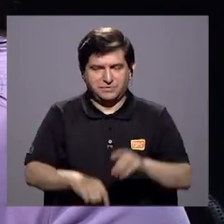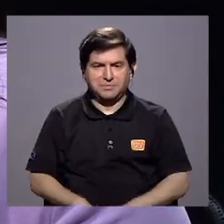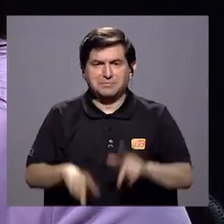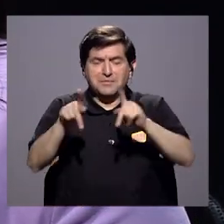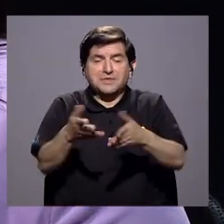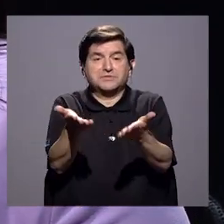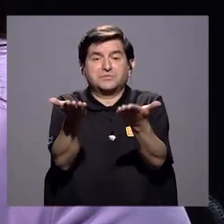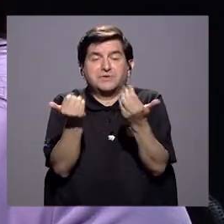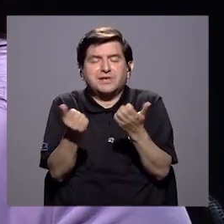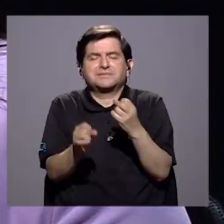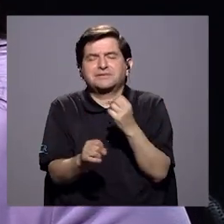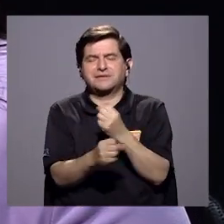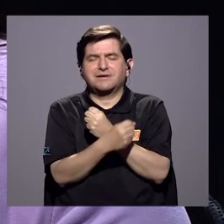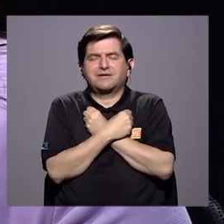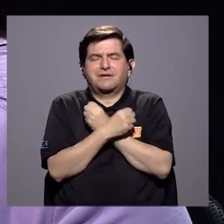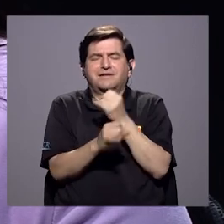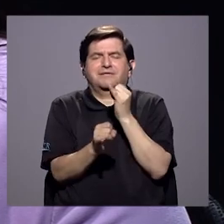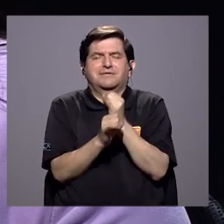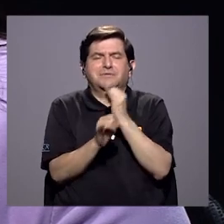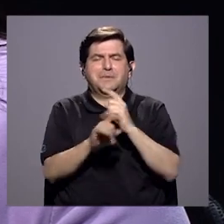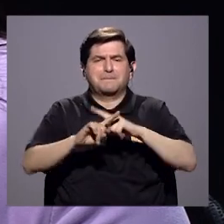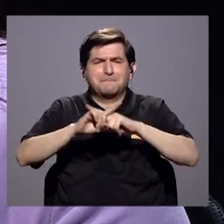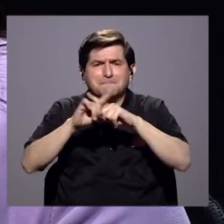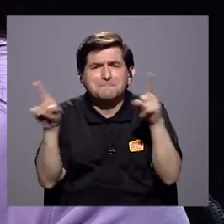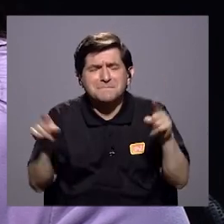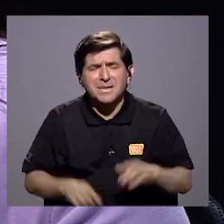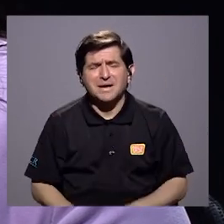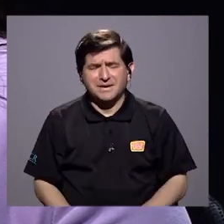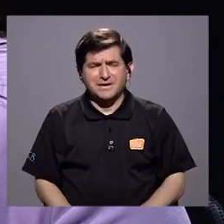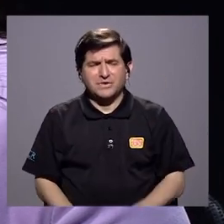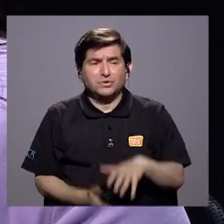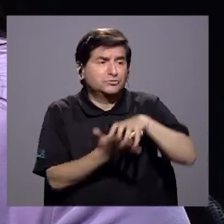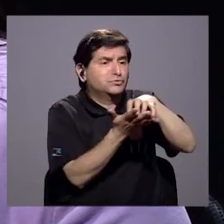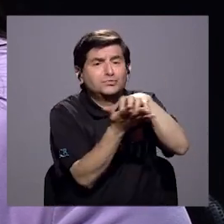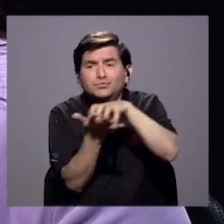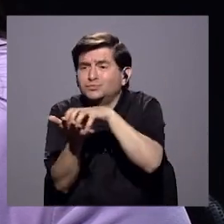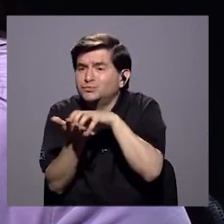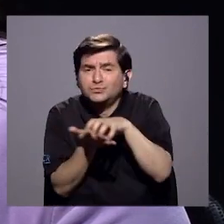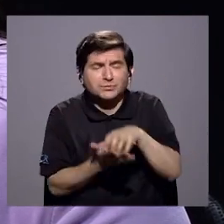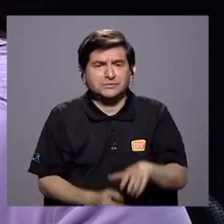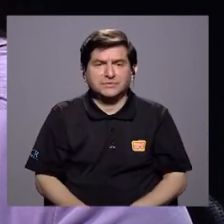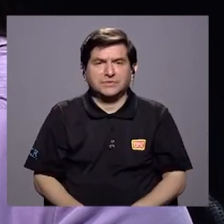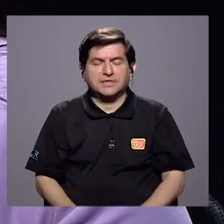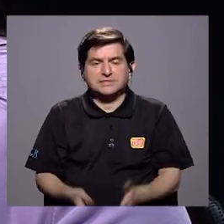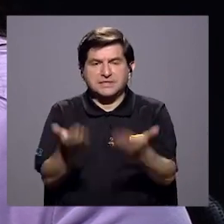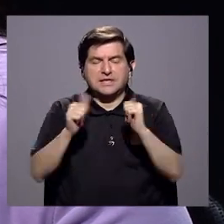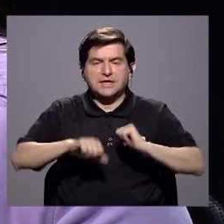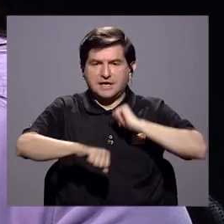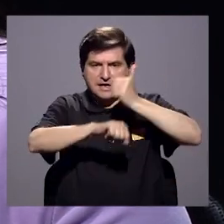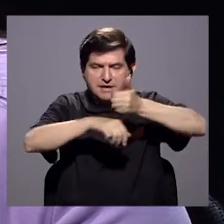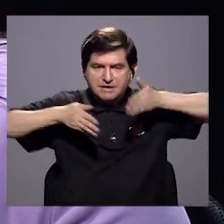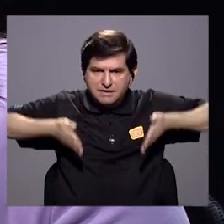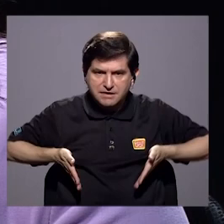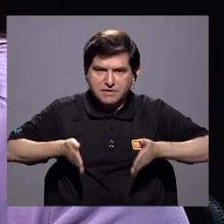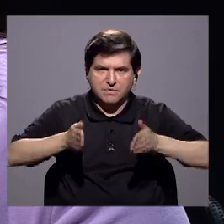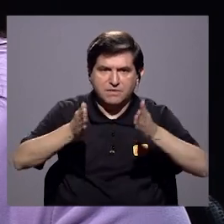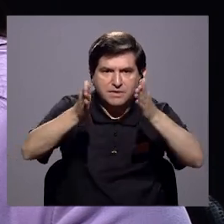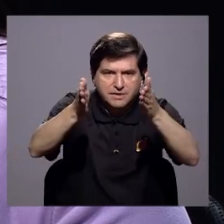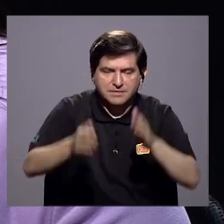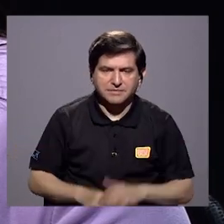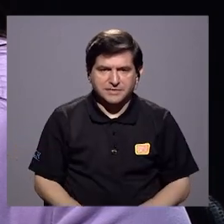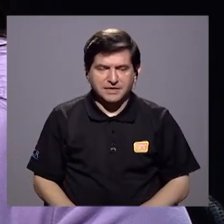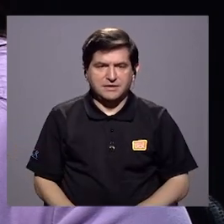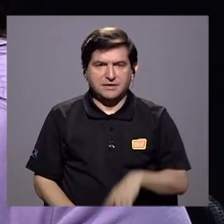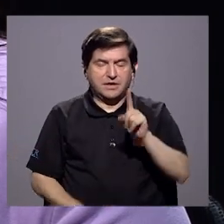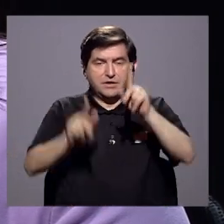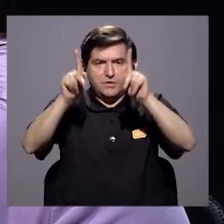que quiere mucho la institución, pero con mucha zozobra, mucha incertidumbre y queriendo que alguien marque el norte, queriendo que alguien